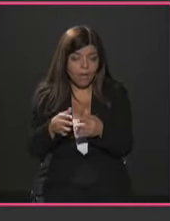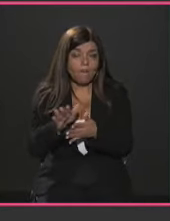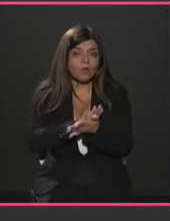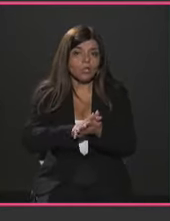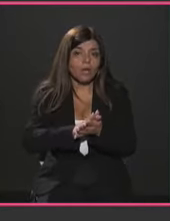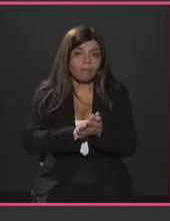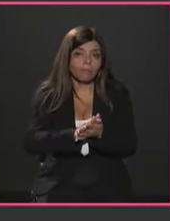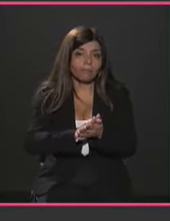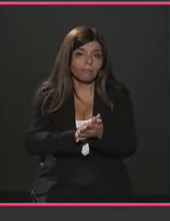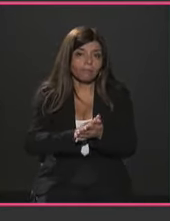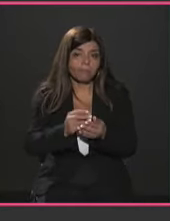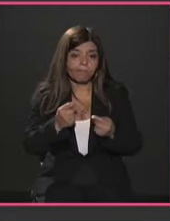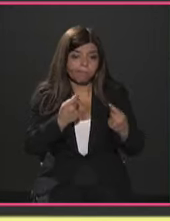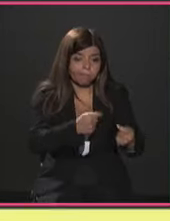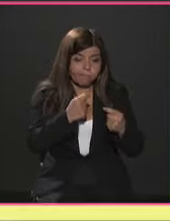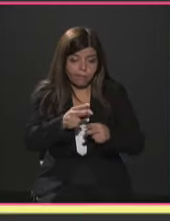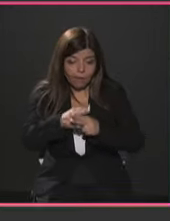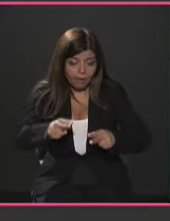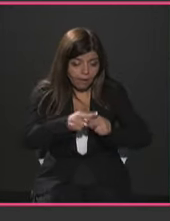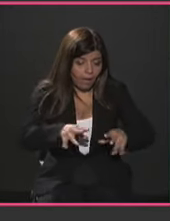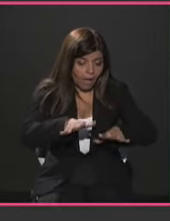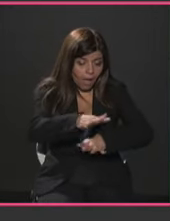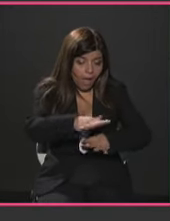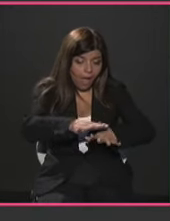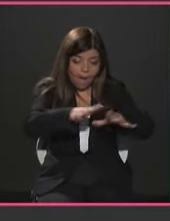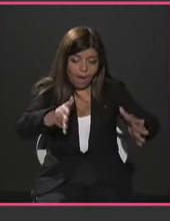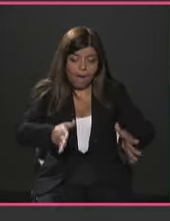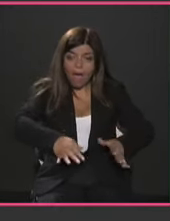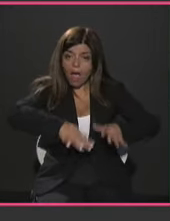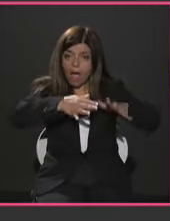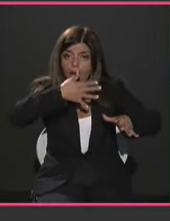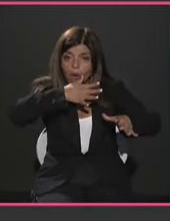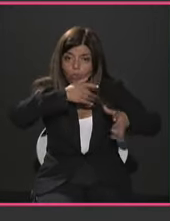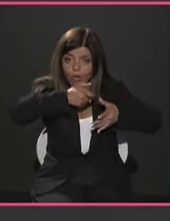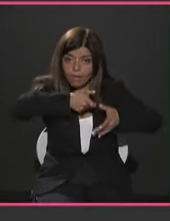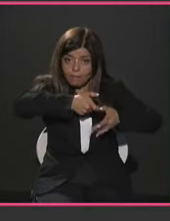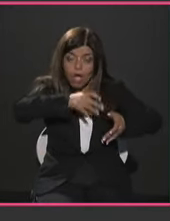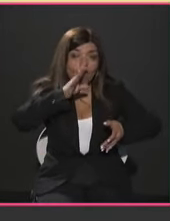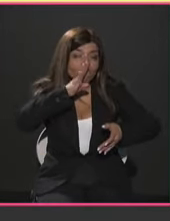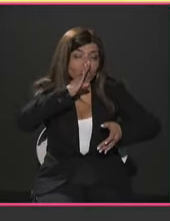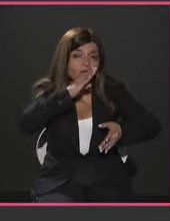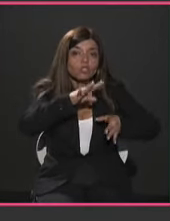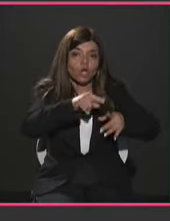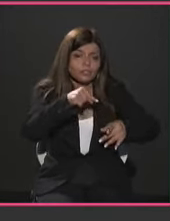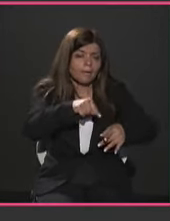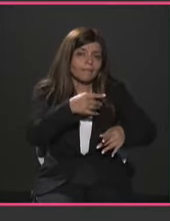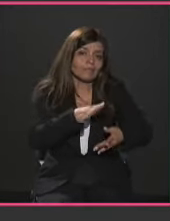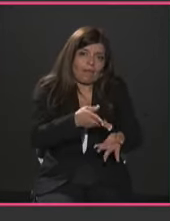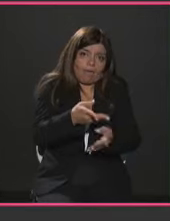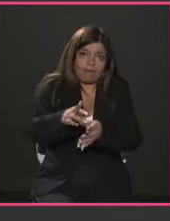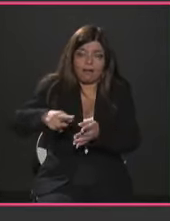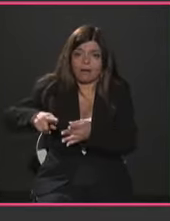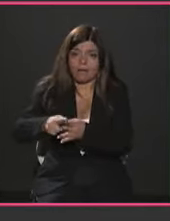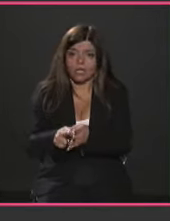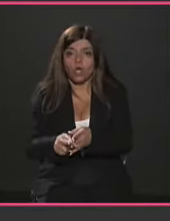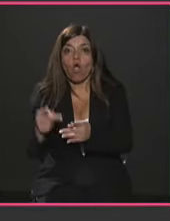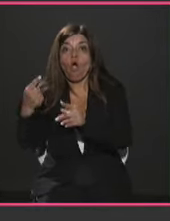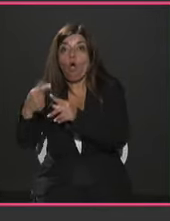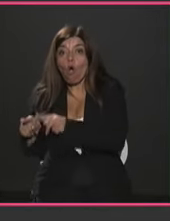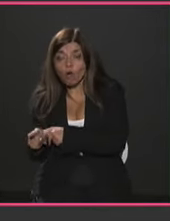Así que tenía mucho sentido que estuvieran presentes en el río también también encontramos una bacteria